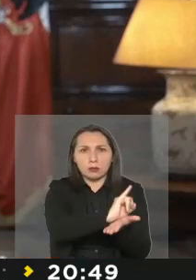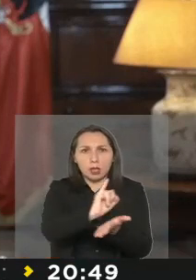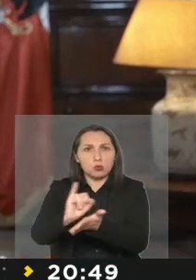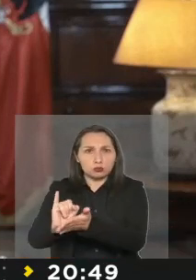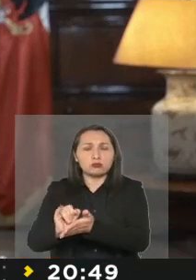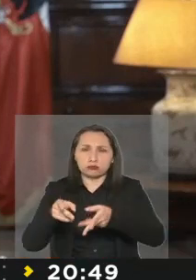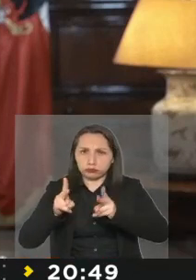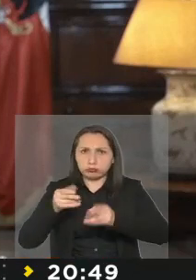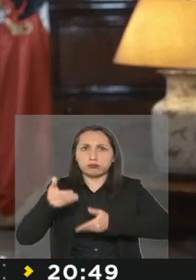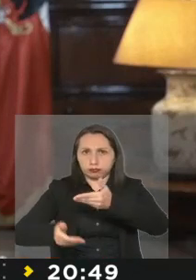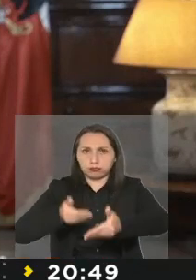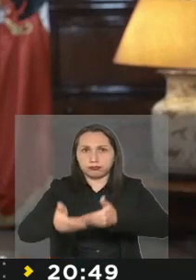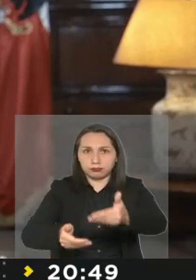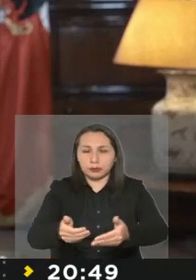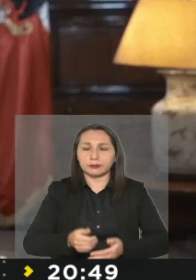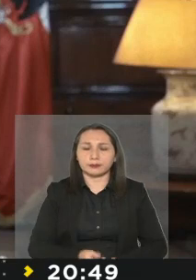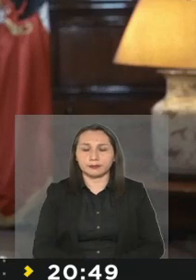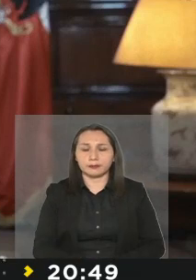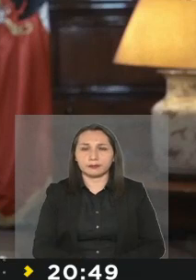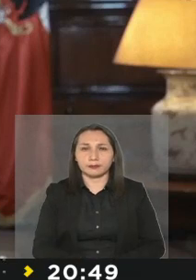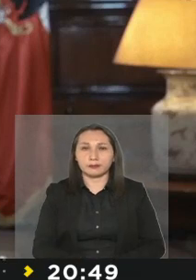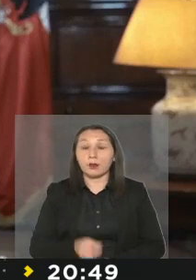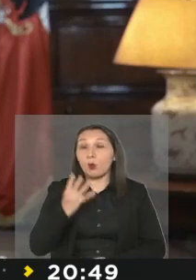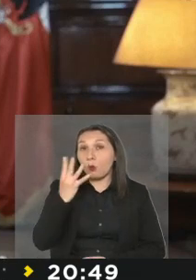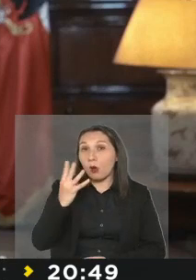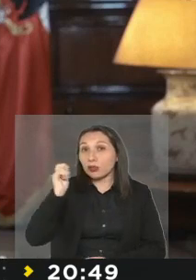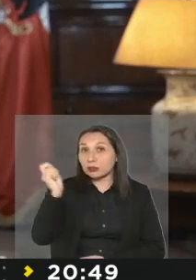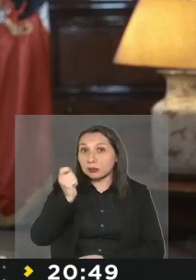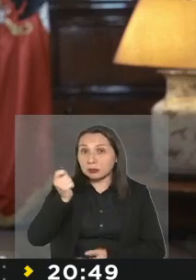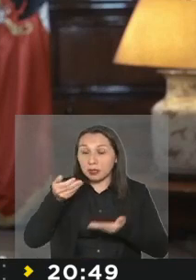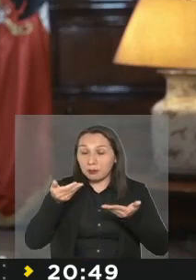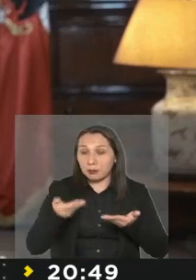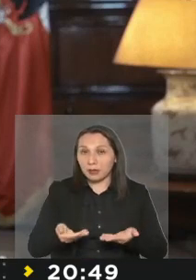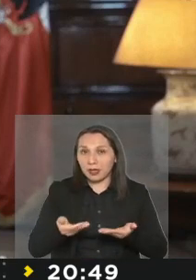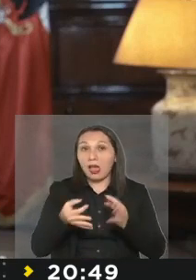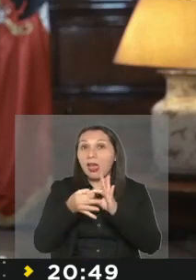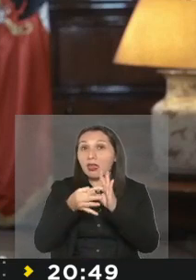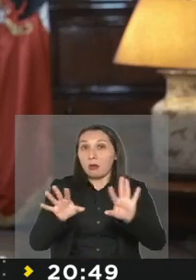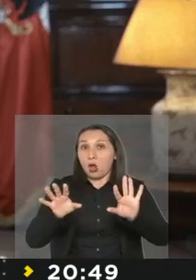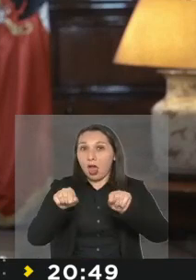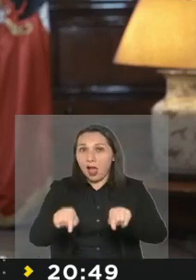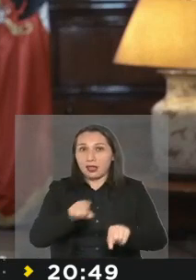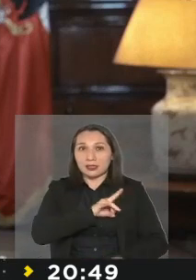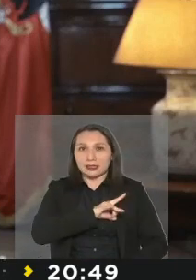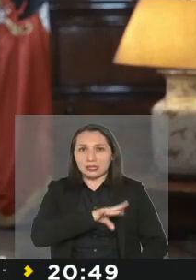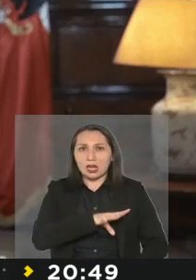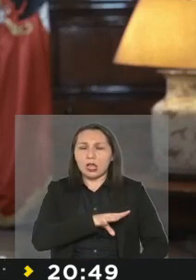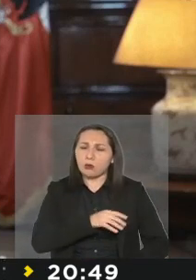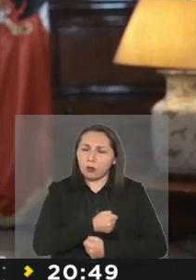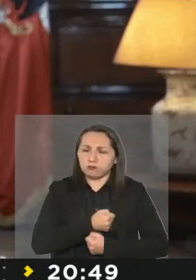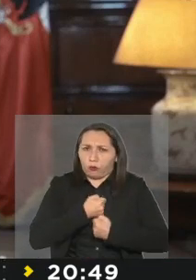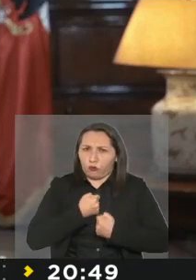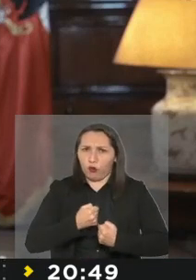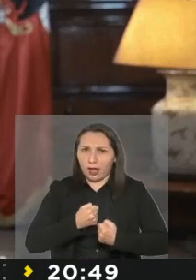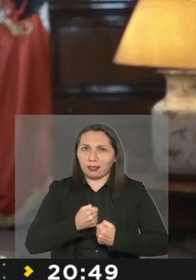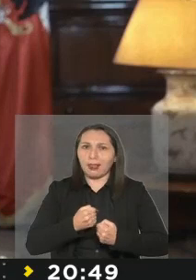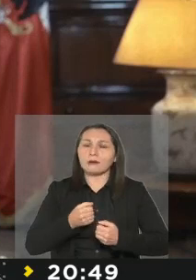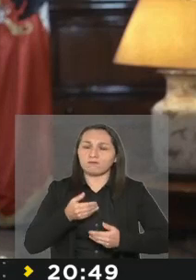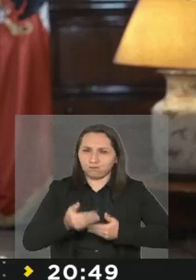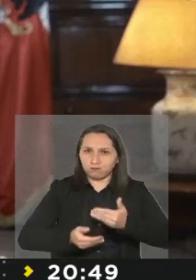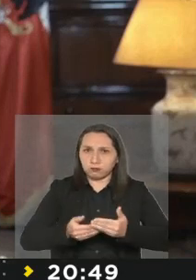funcionan este 4 de septiembre la democracia chilena sale más robusta